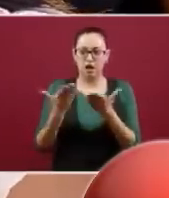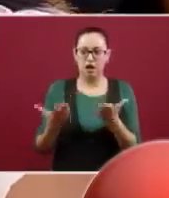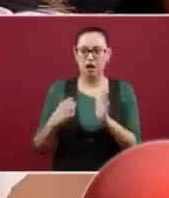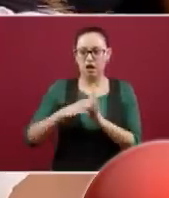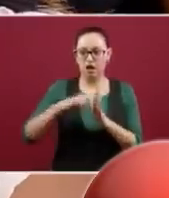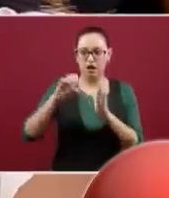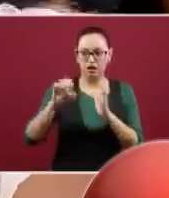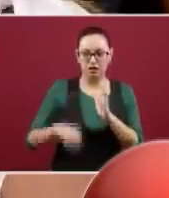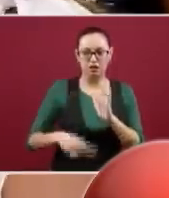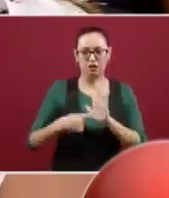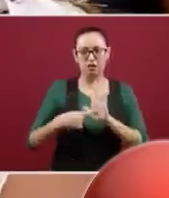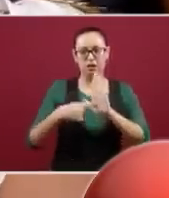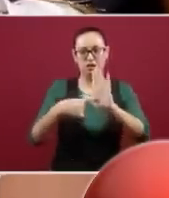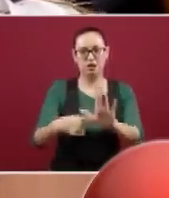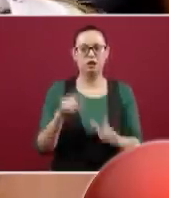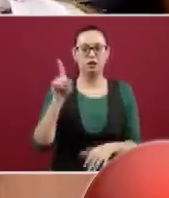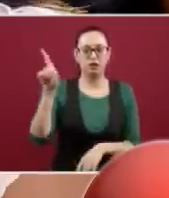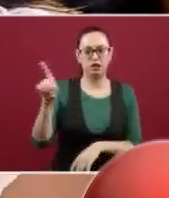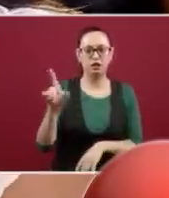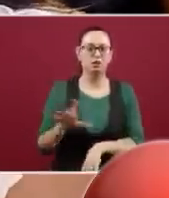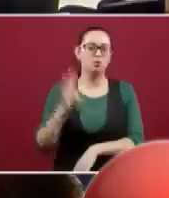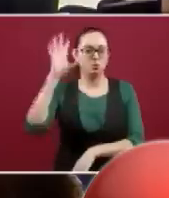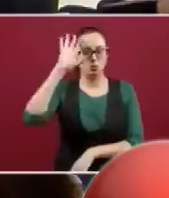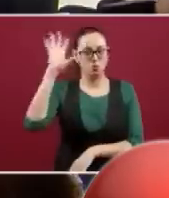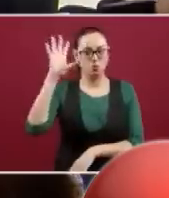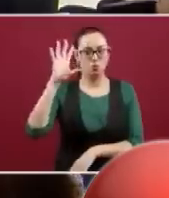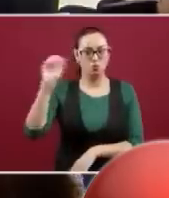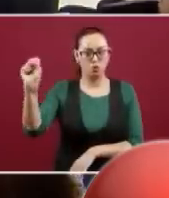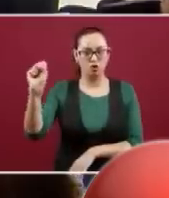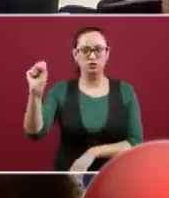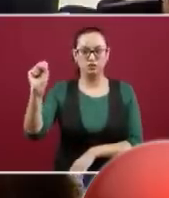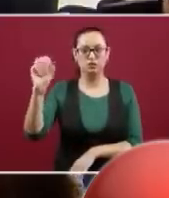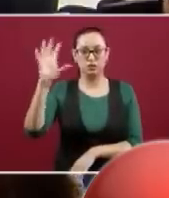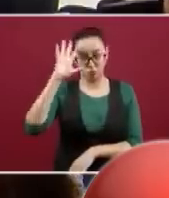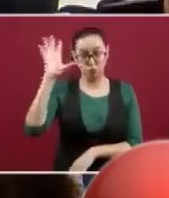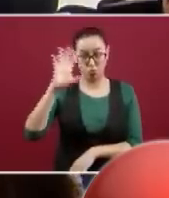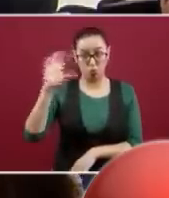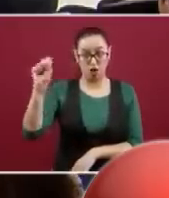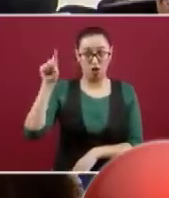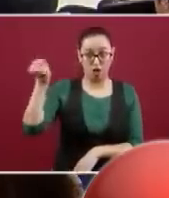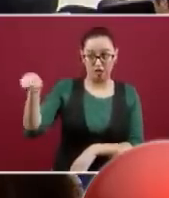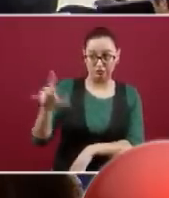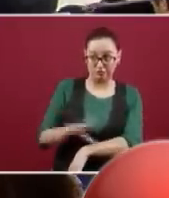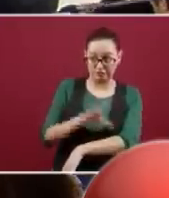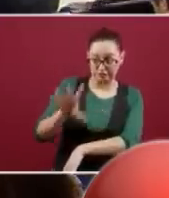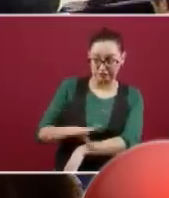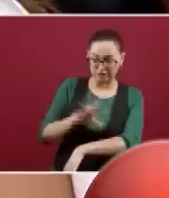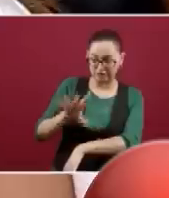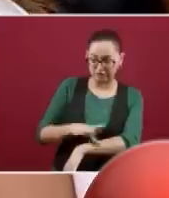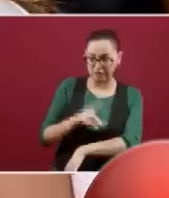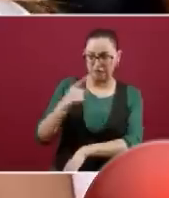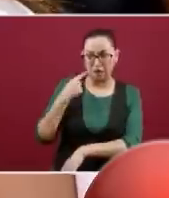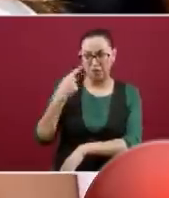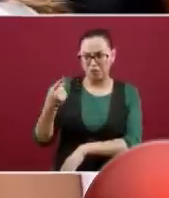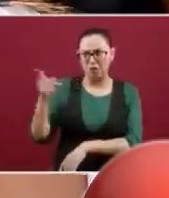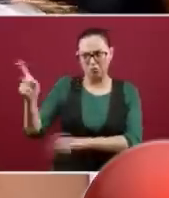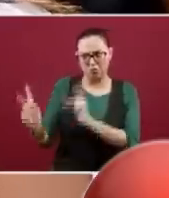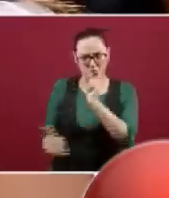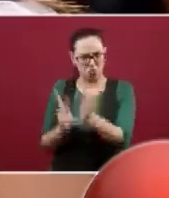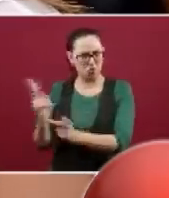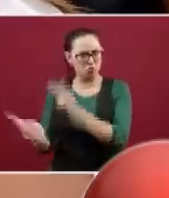lo que pasó en la hidroeléctrica en Morelos, Morelos. Entonces vemos cómo sí se llevó a cabo esta